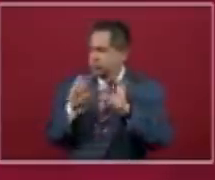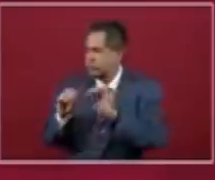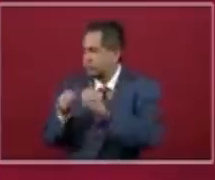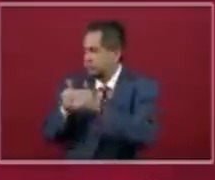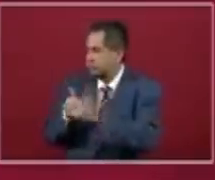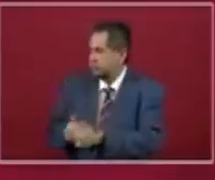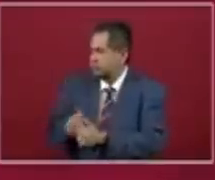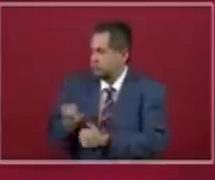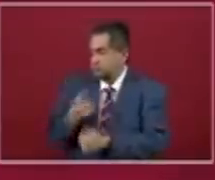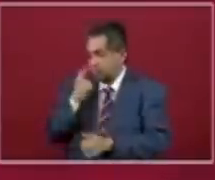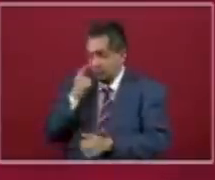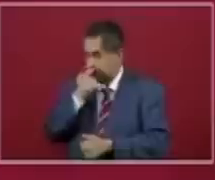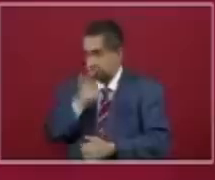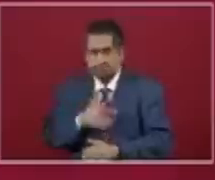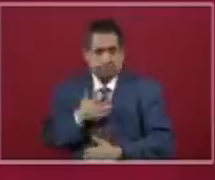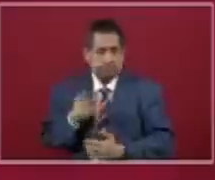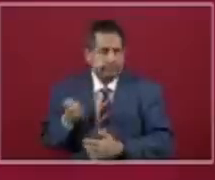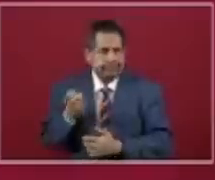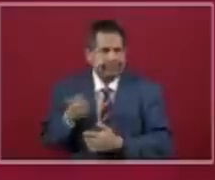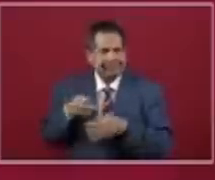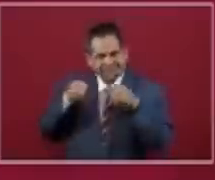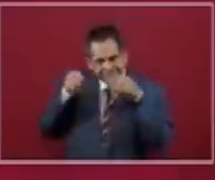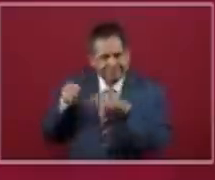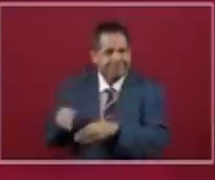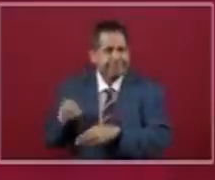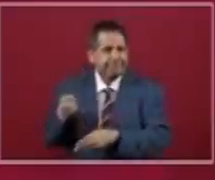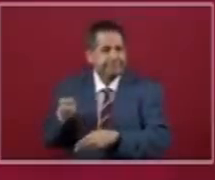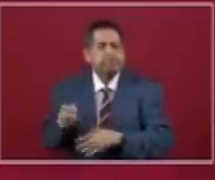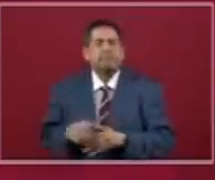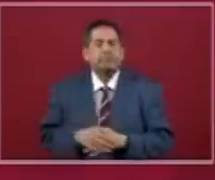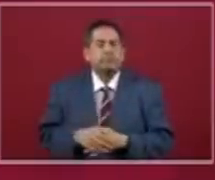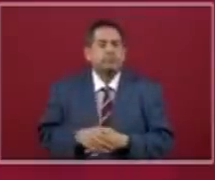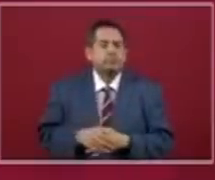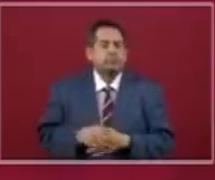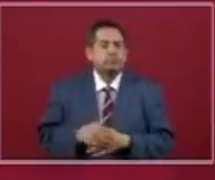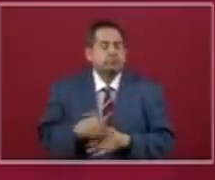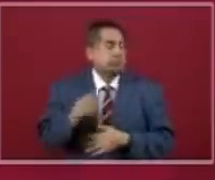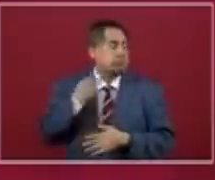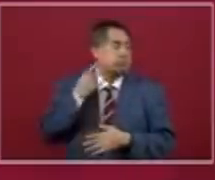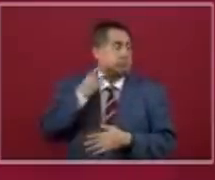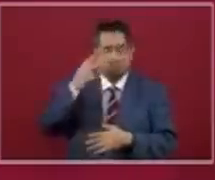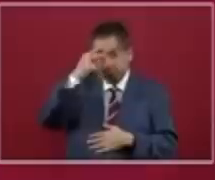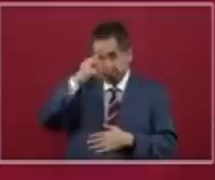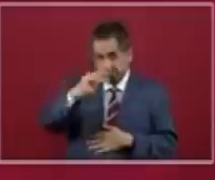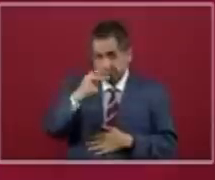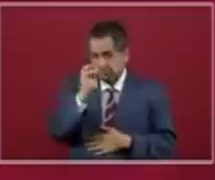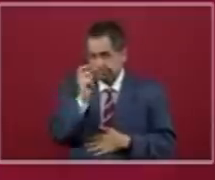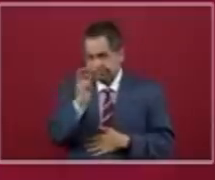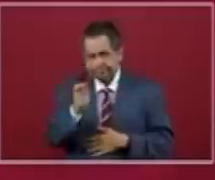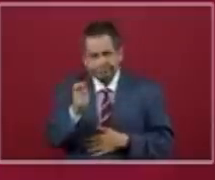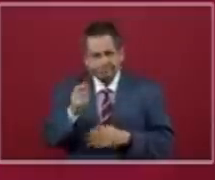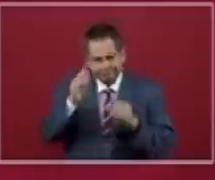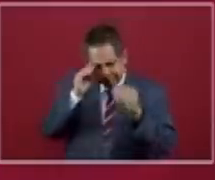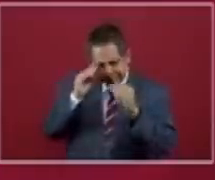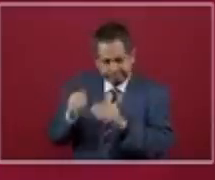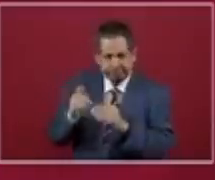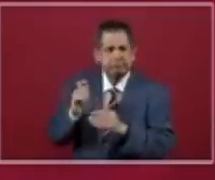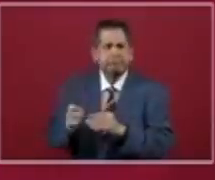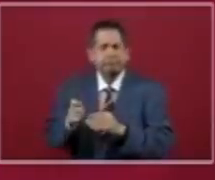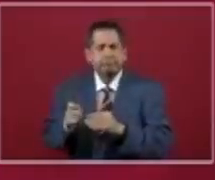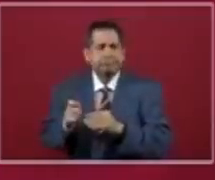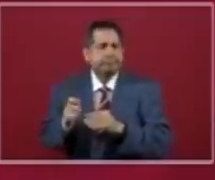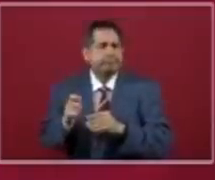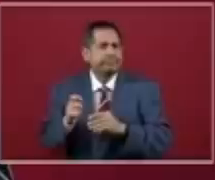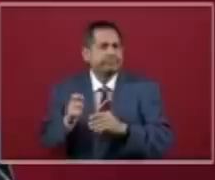país. En general, la política de México es convertir